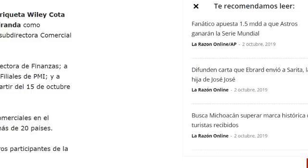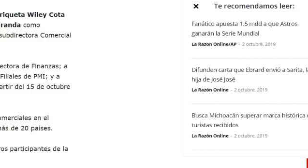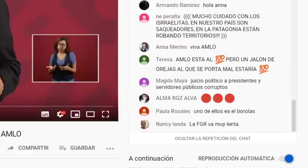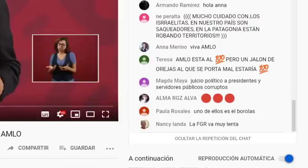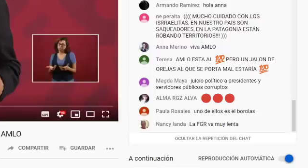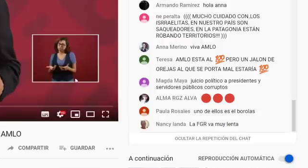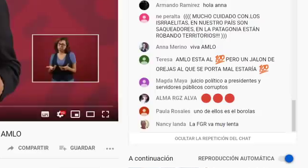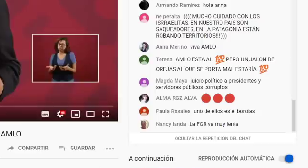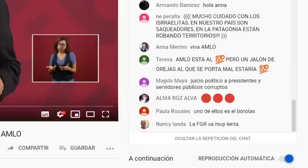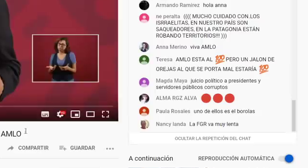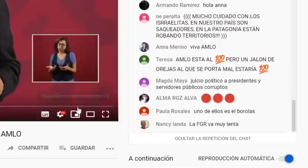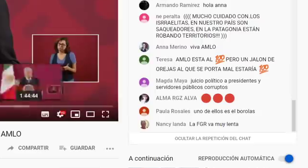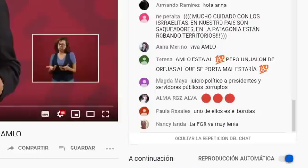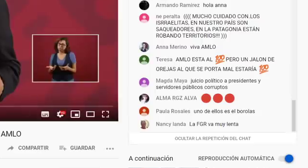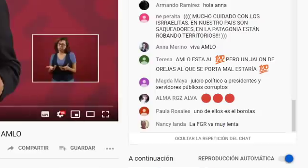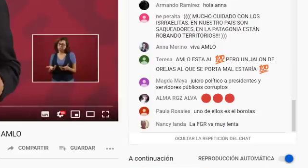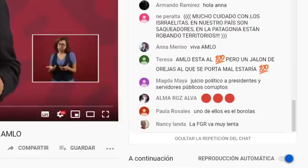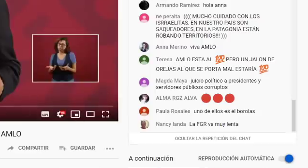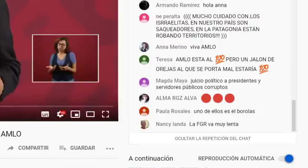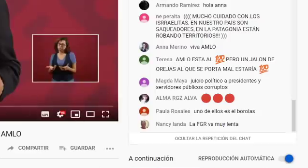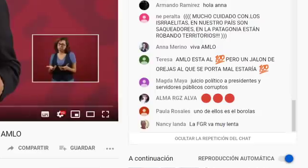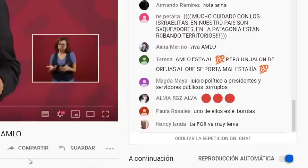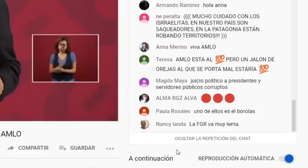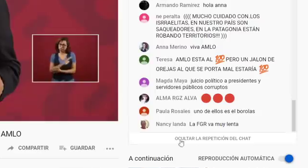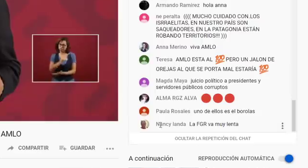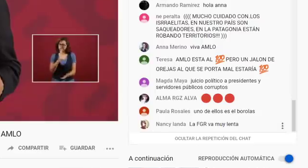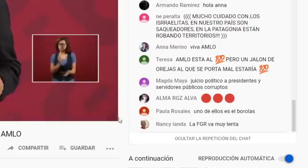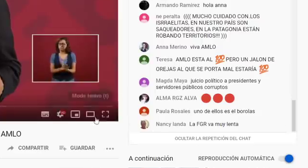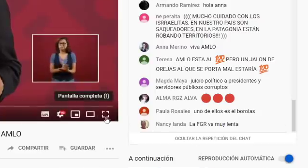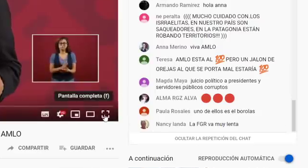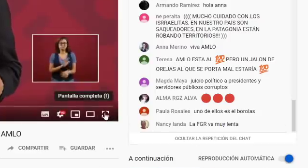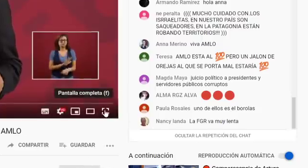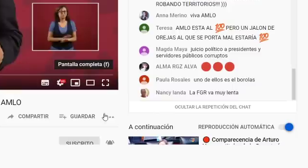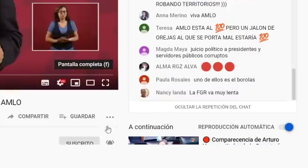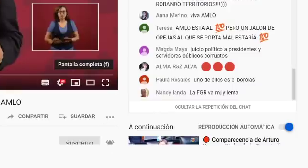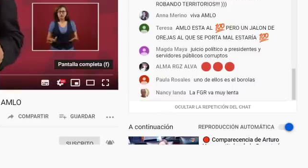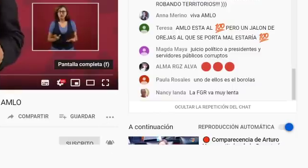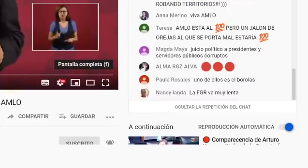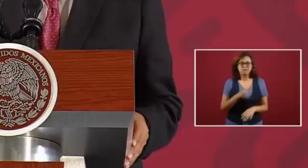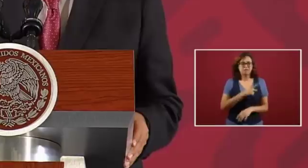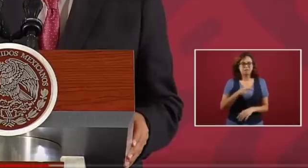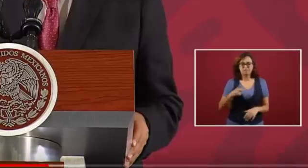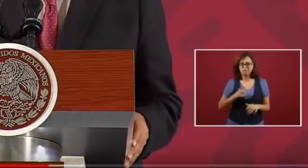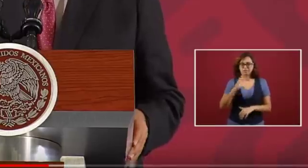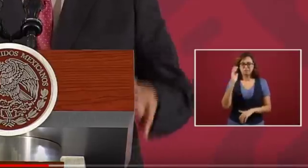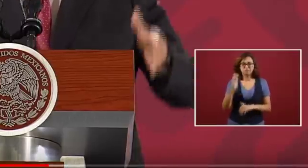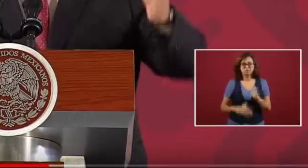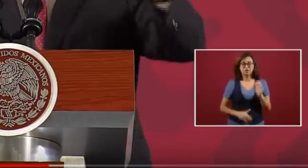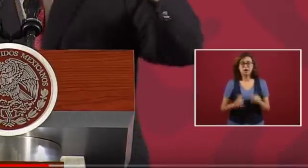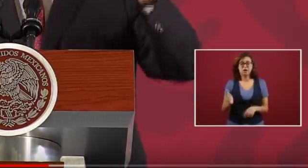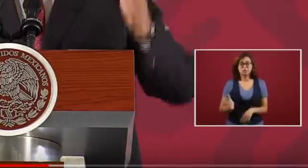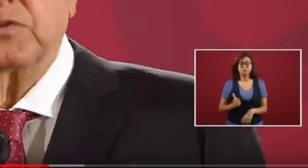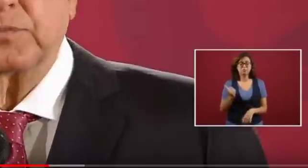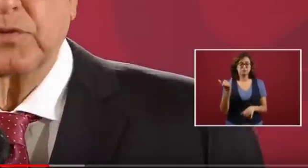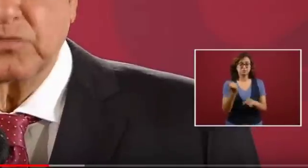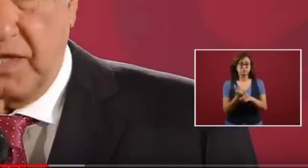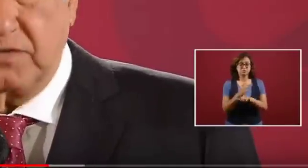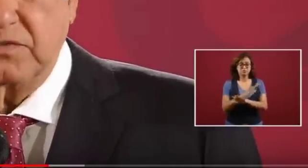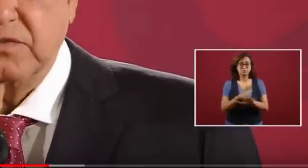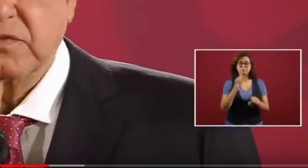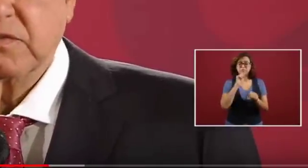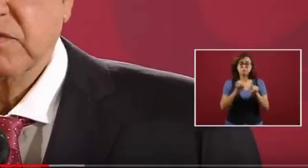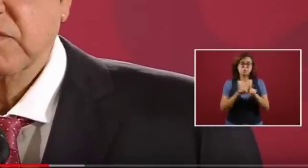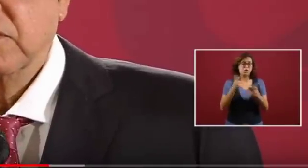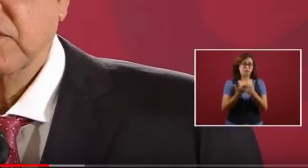el presidente Andrés Manuel López Obrador al respecto. Escuchemos al presidente. Yo aprovecho para informar, la vez pasada me lo